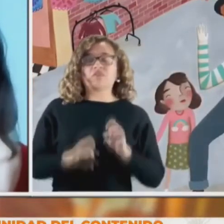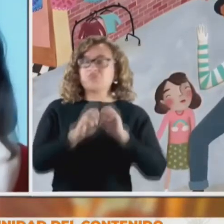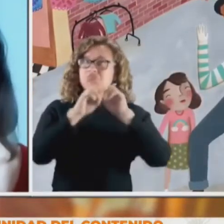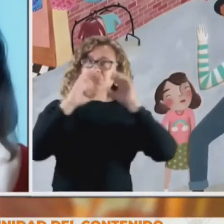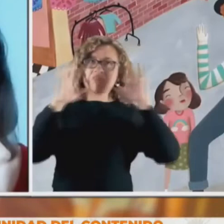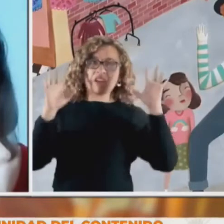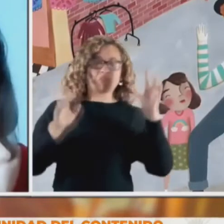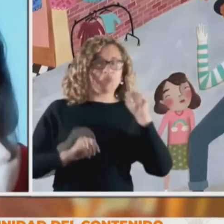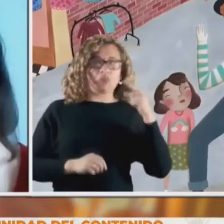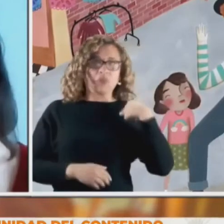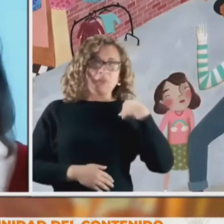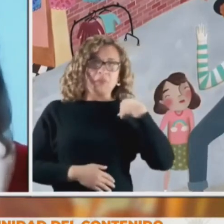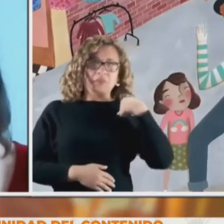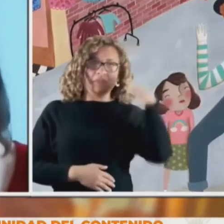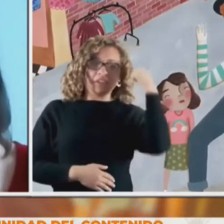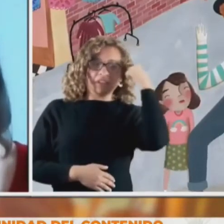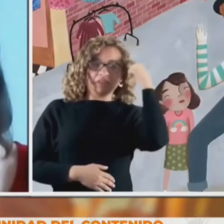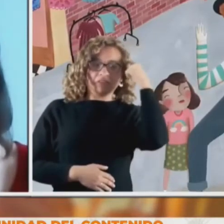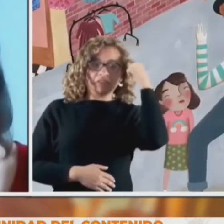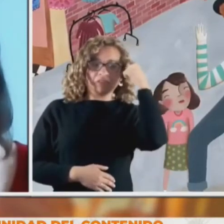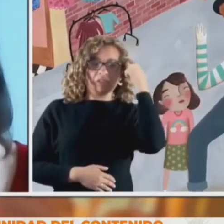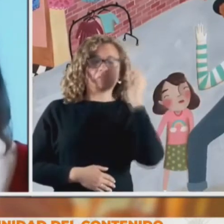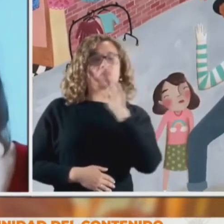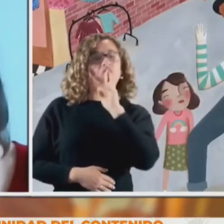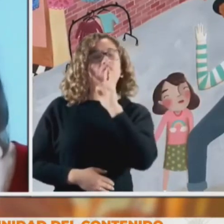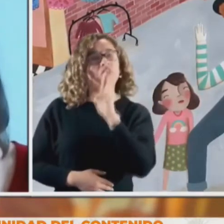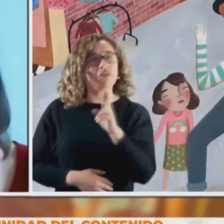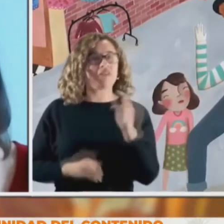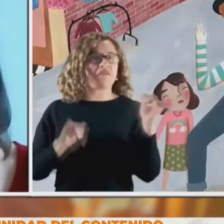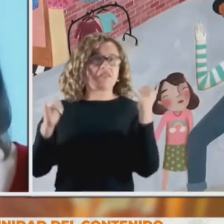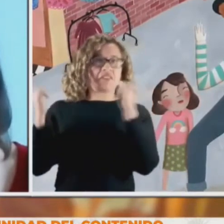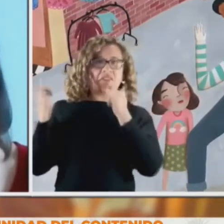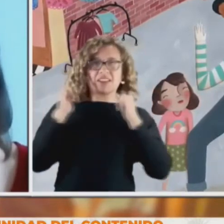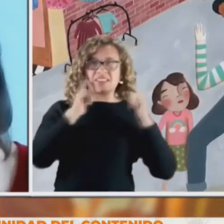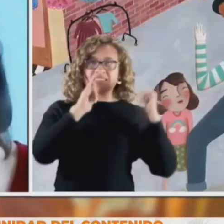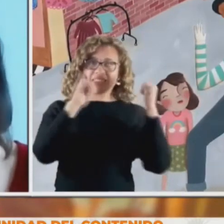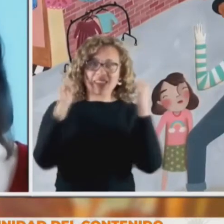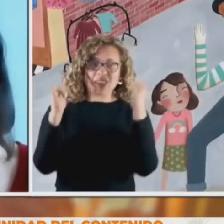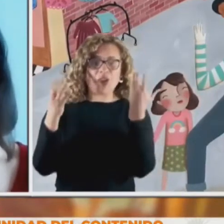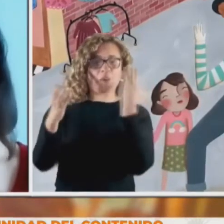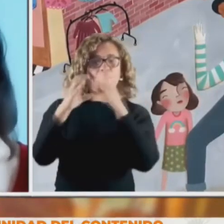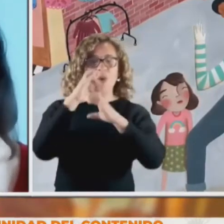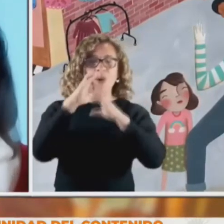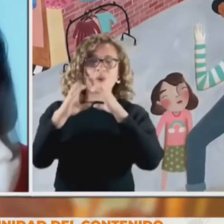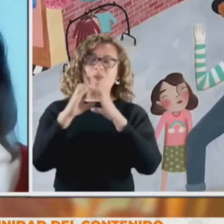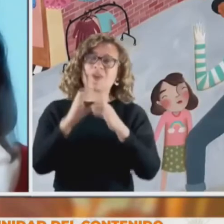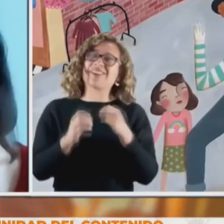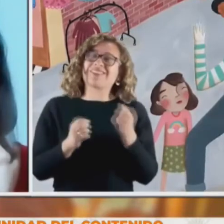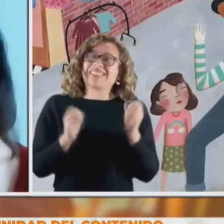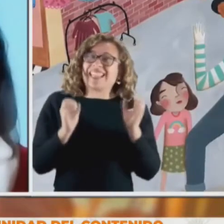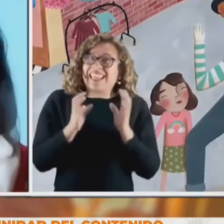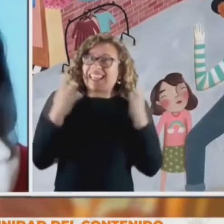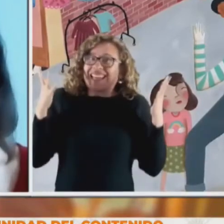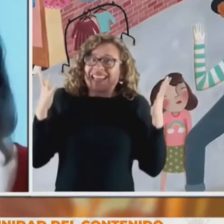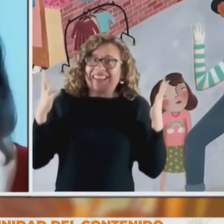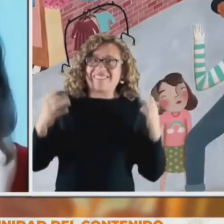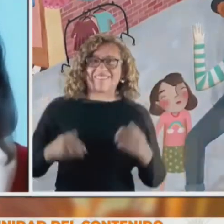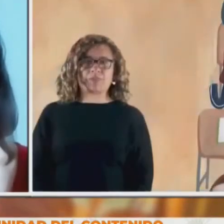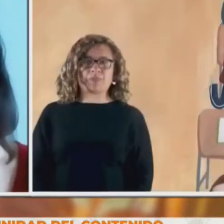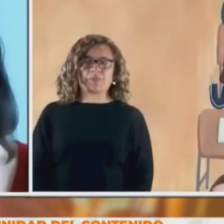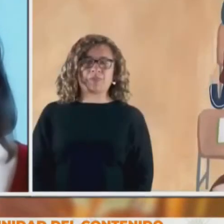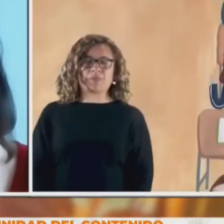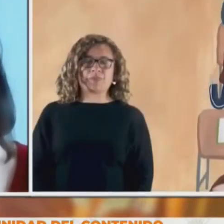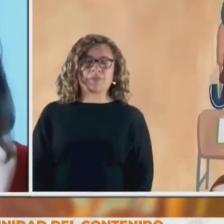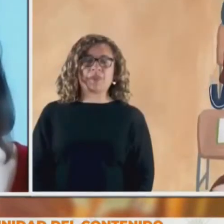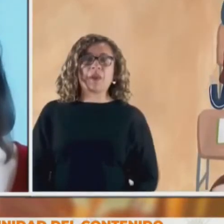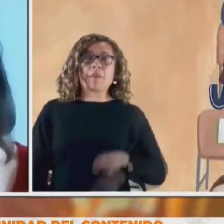el 23 de julio vamos a poder escuchar los libros que hablan, por ejemplo, Saba, que es una niña hindú,